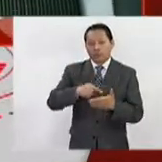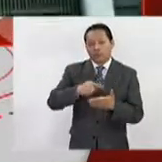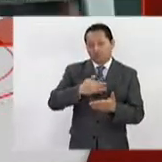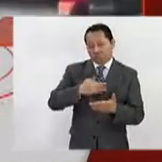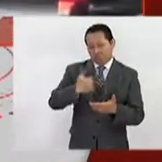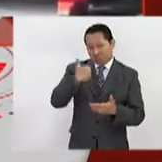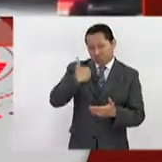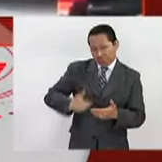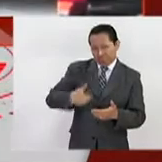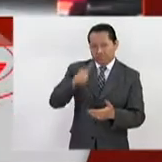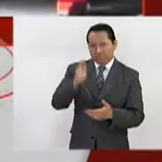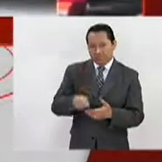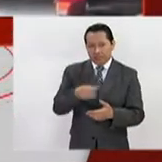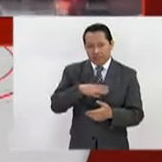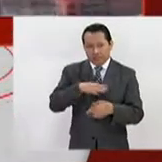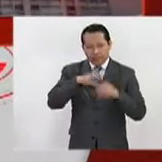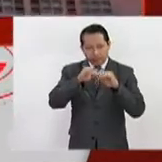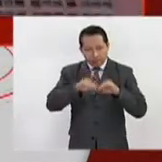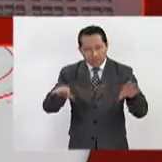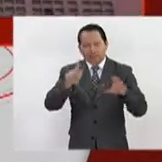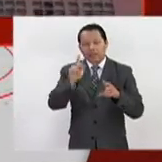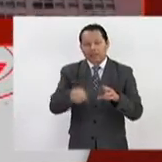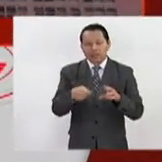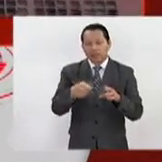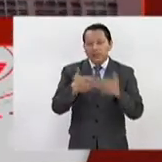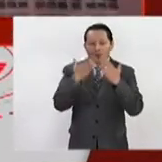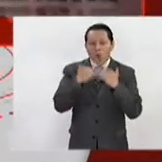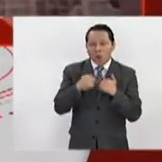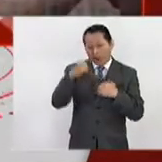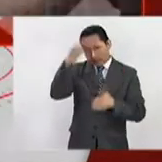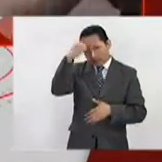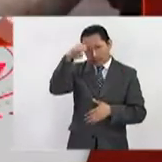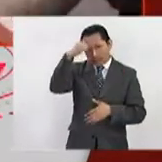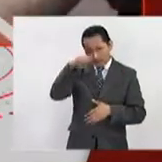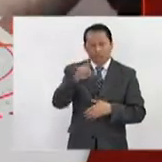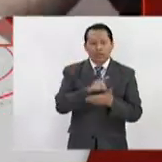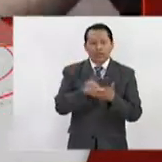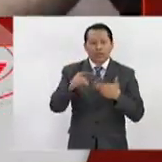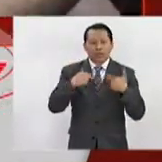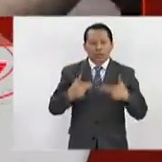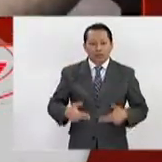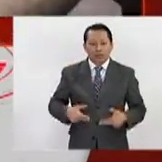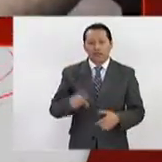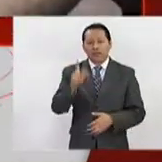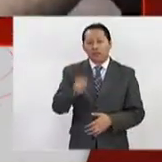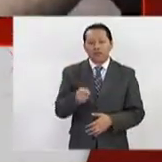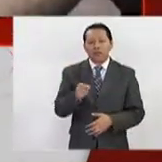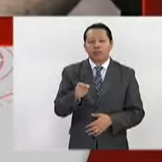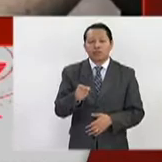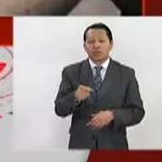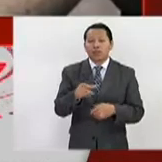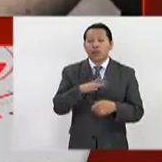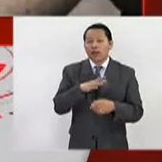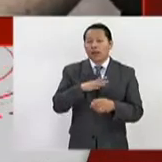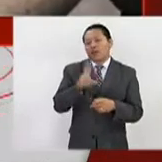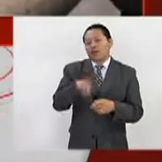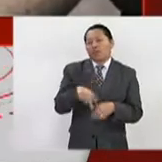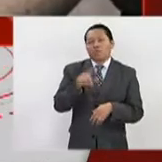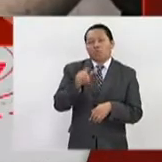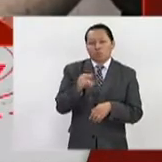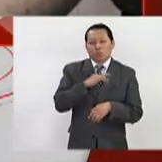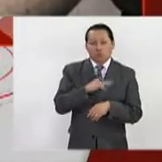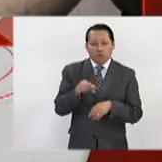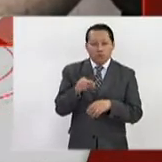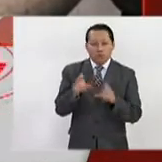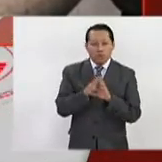y fue replicado en medios que carezco de experiencia en temas de derechos humanos, sí, cuando en realidad creo que soy de los pocos aspirantes que cuenta con